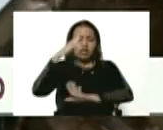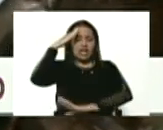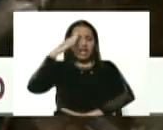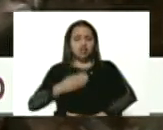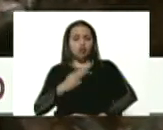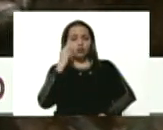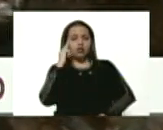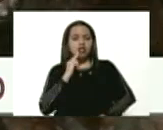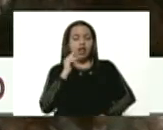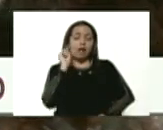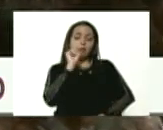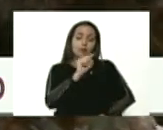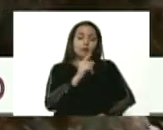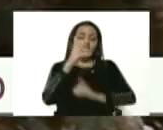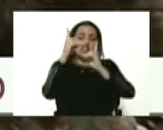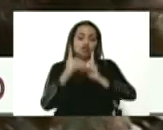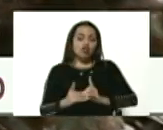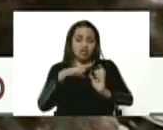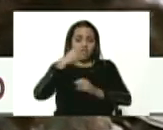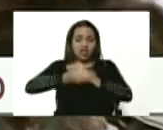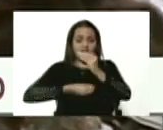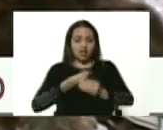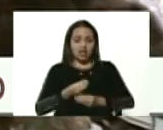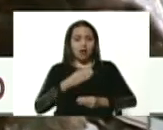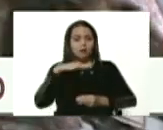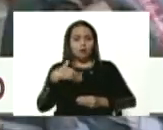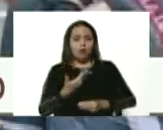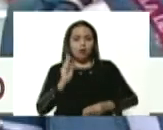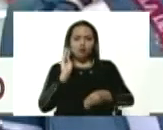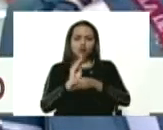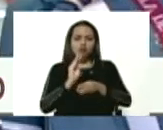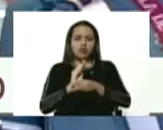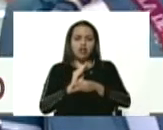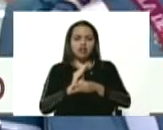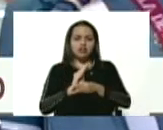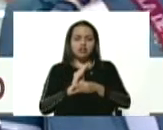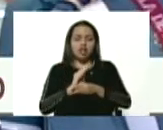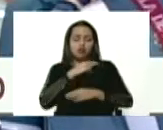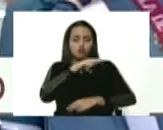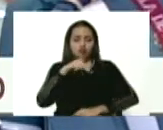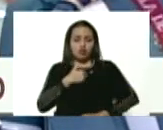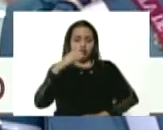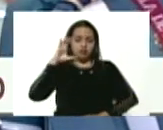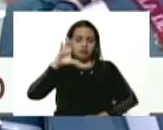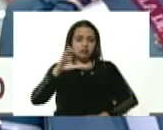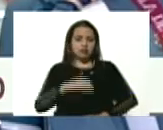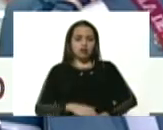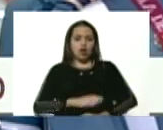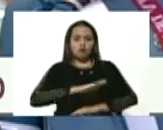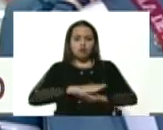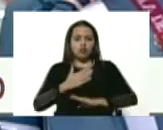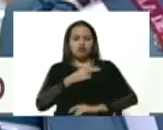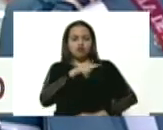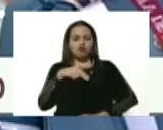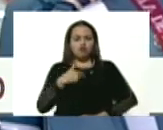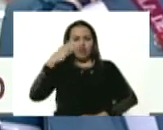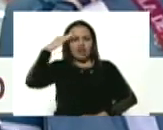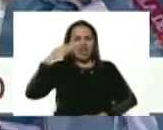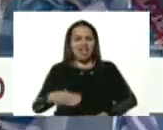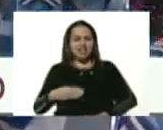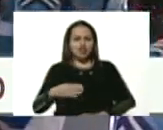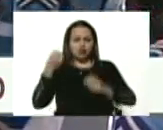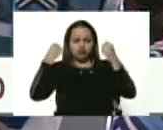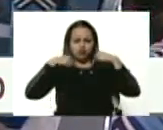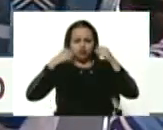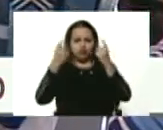las decisiones que tenga que tomar para preservar la integridad de nuestra república, porque somos un ejército entrenado y con una